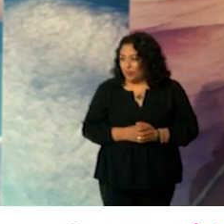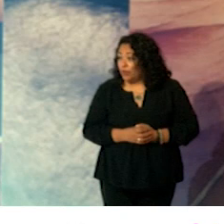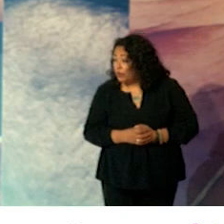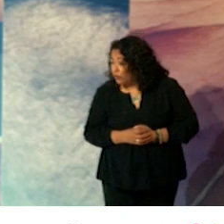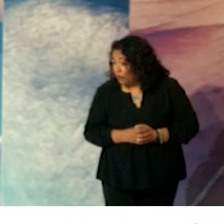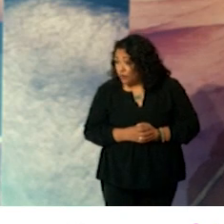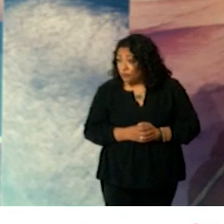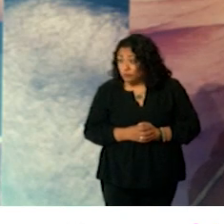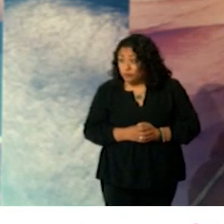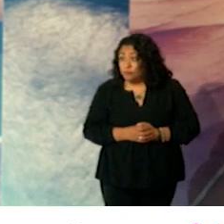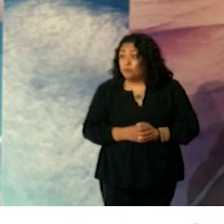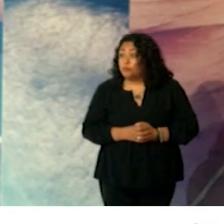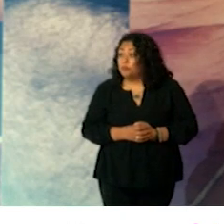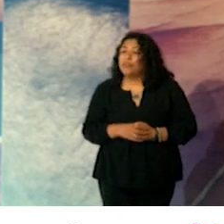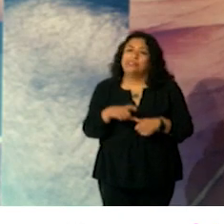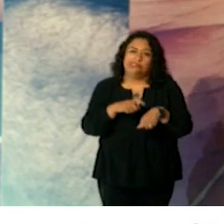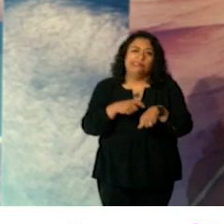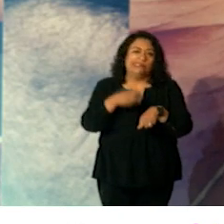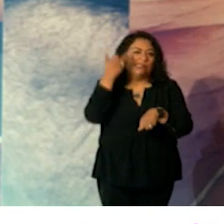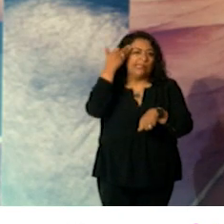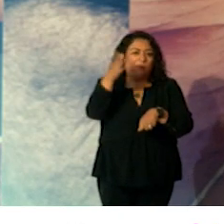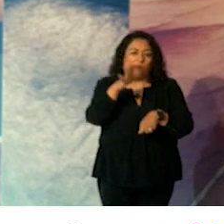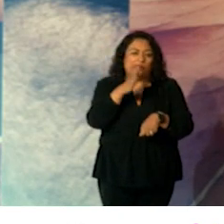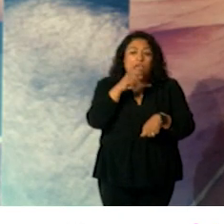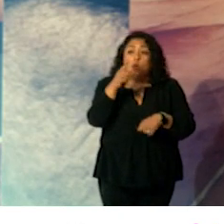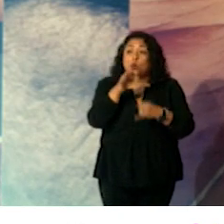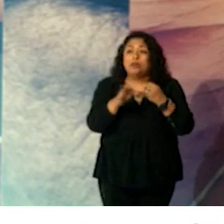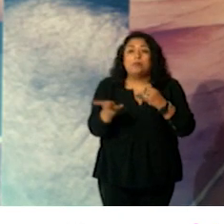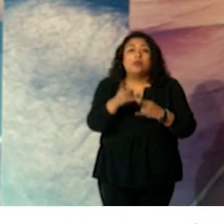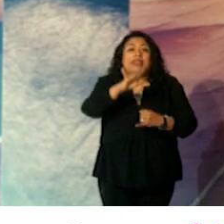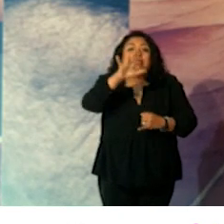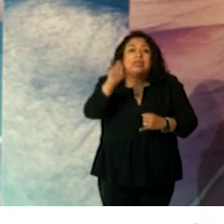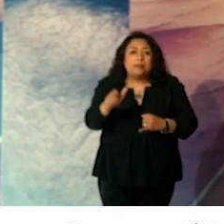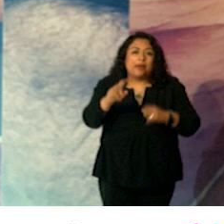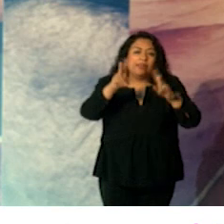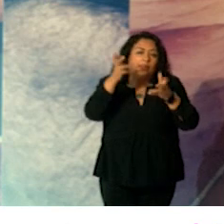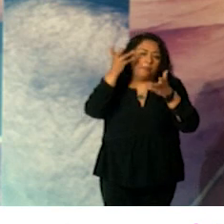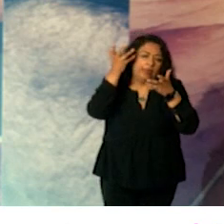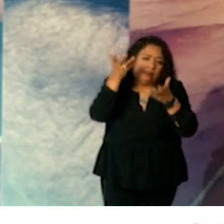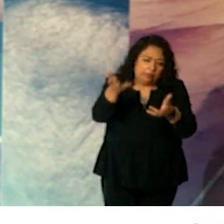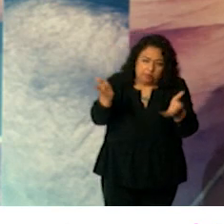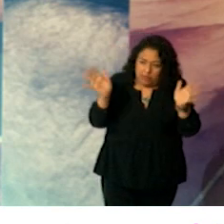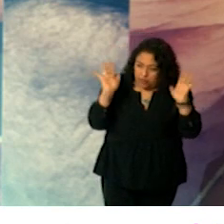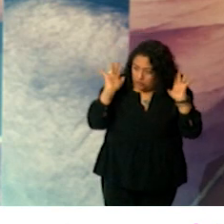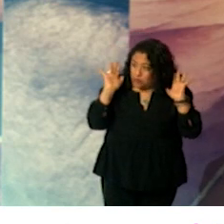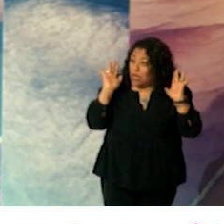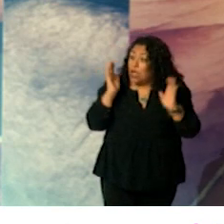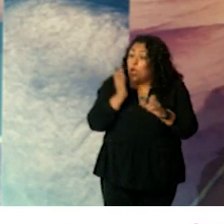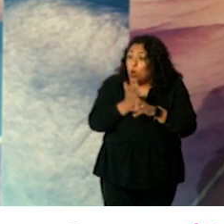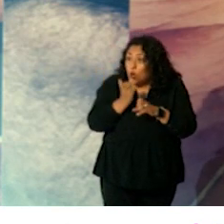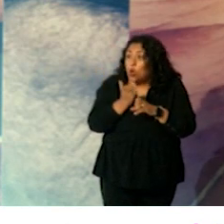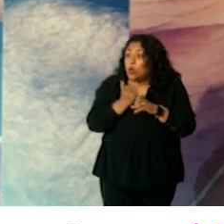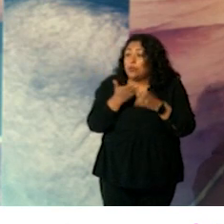Y bueno, pues siempre el tiempo apremia. La última pregunta tenía que ver con el tema de la esperanza, ¿no? Vamos ahorita a abrir